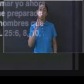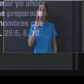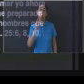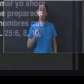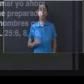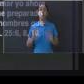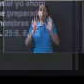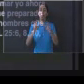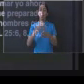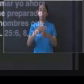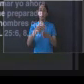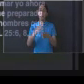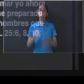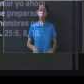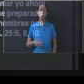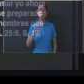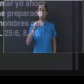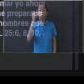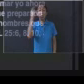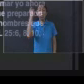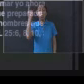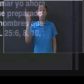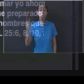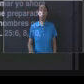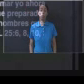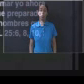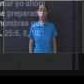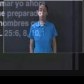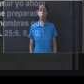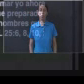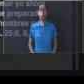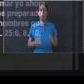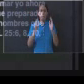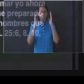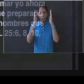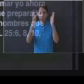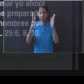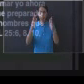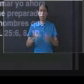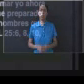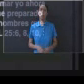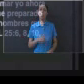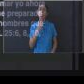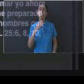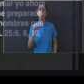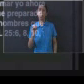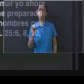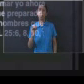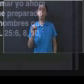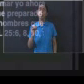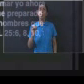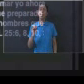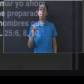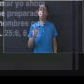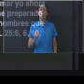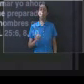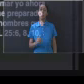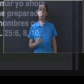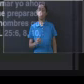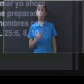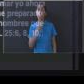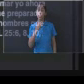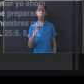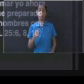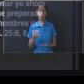No entendió el mensaje. Y me llamaba mucho la atención lo que decía el hermano Raimundo hoy. A veces por temor a perder. El dinero uno no